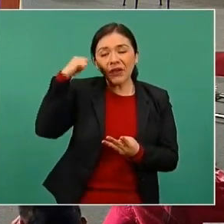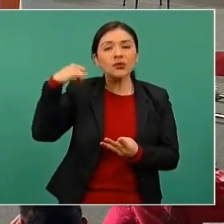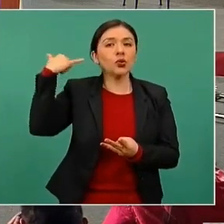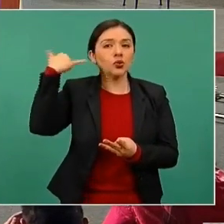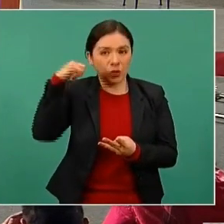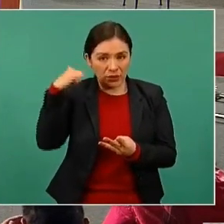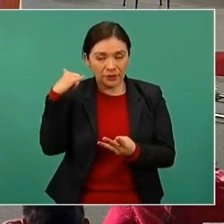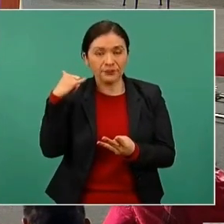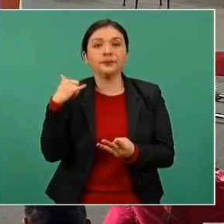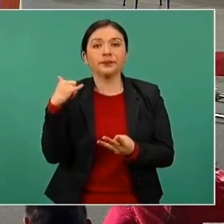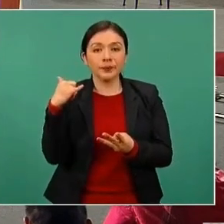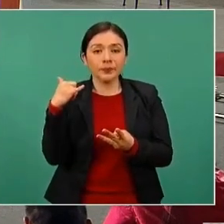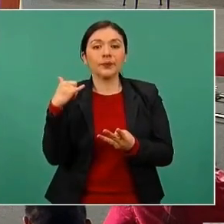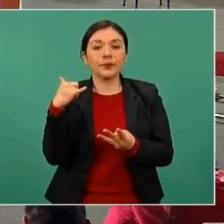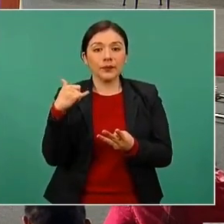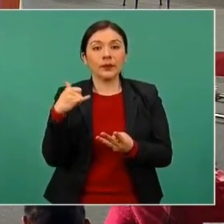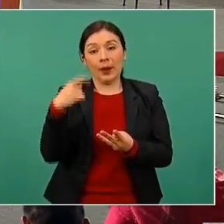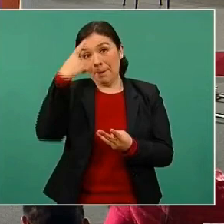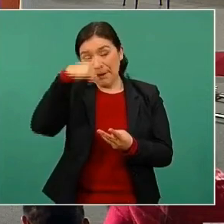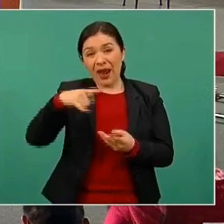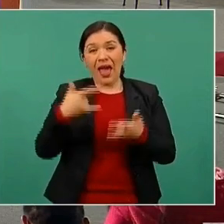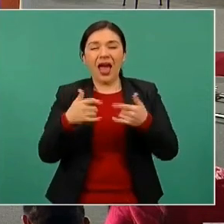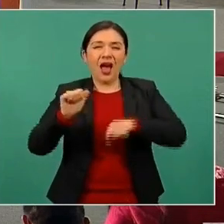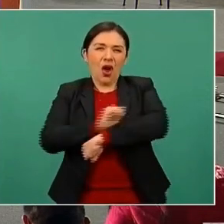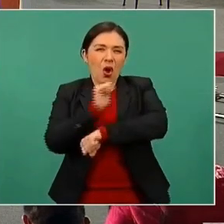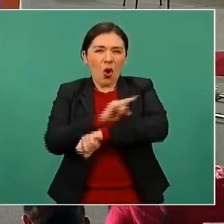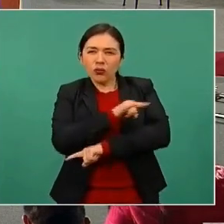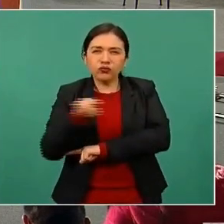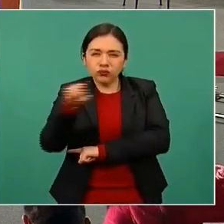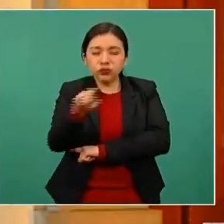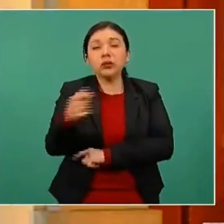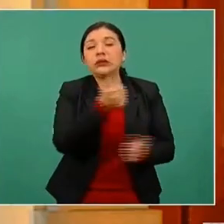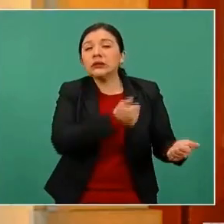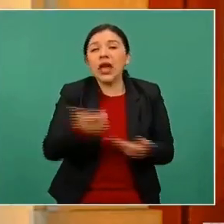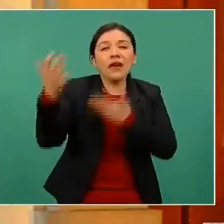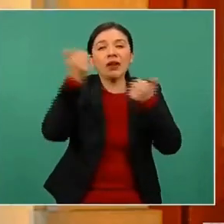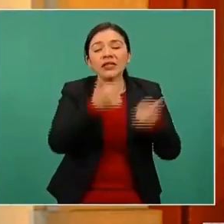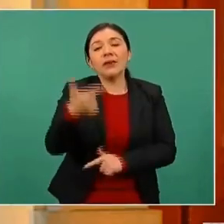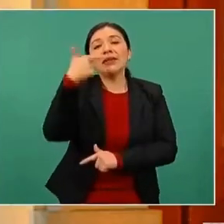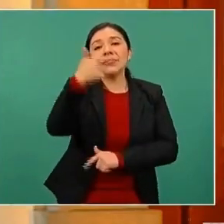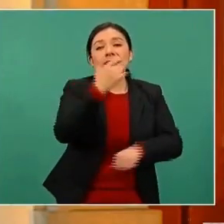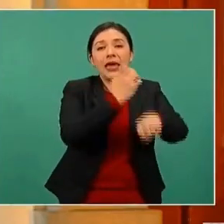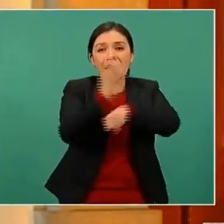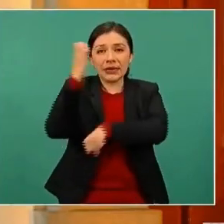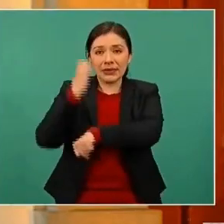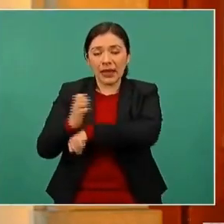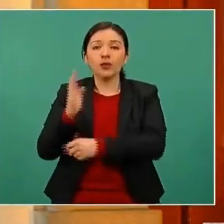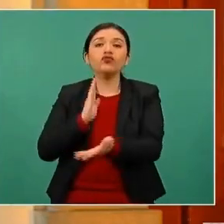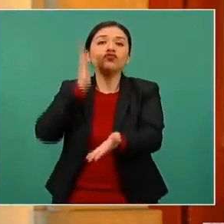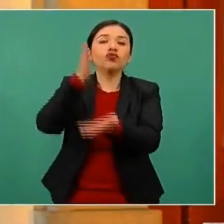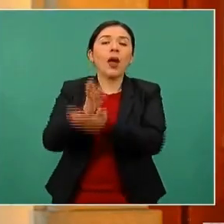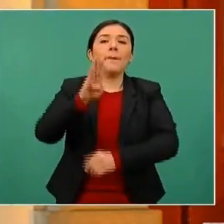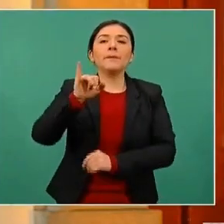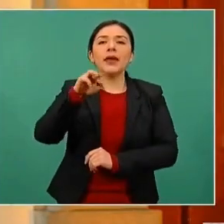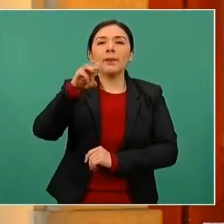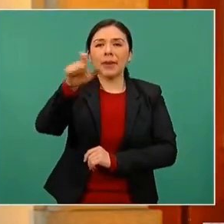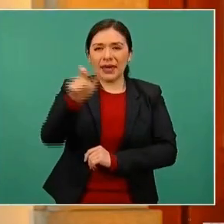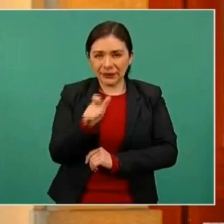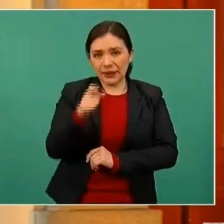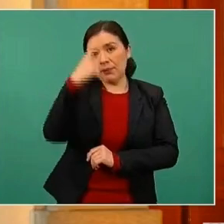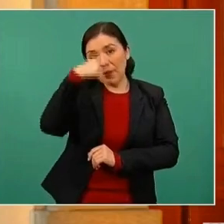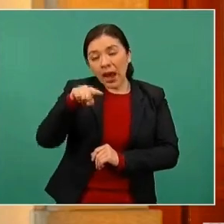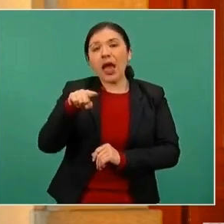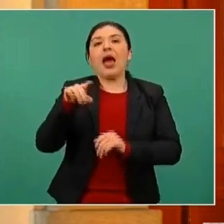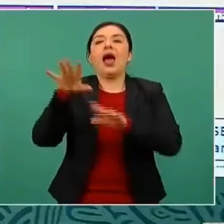en la distribución terrestre hubo siete entidades que acudieron a beer mex ella incan a